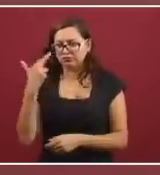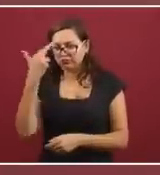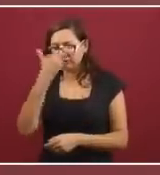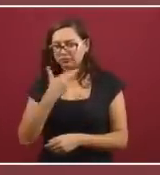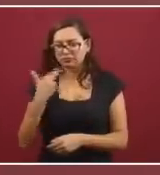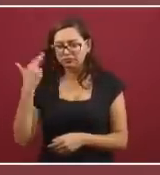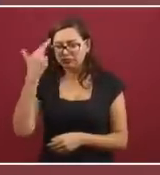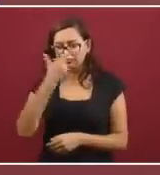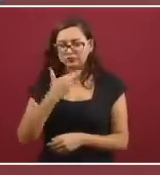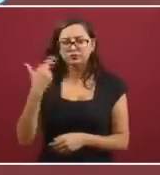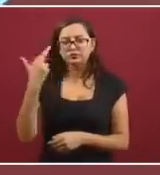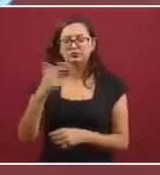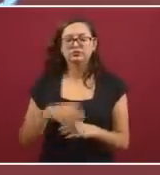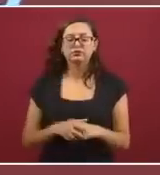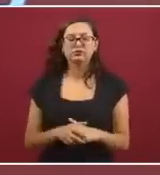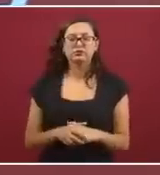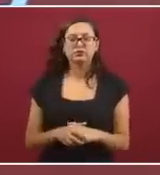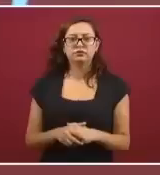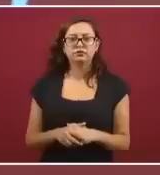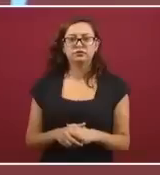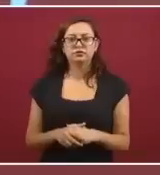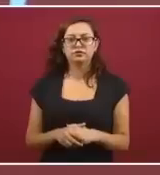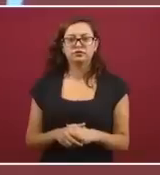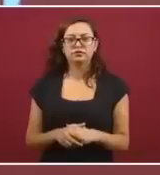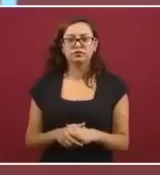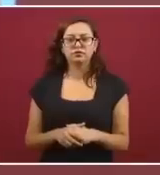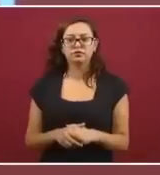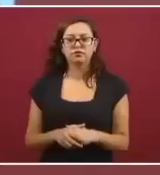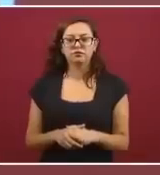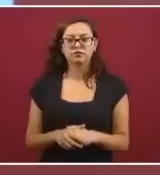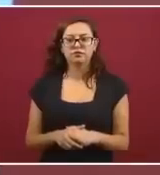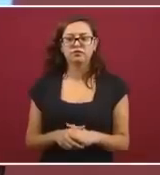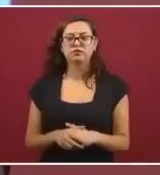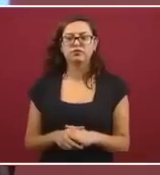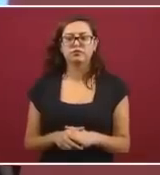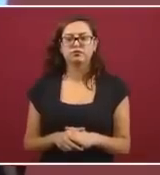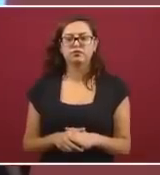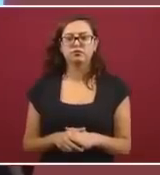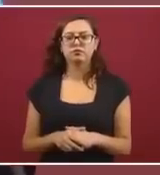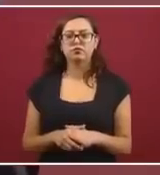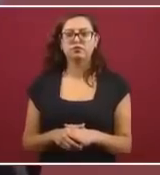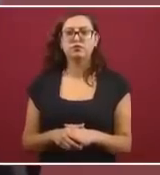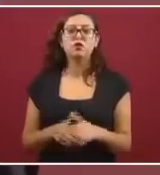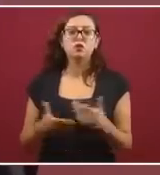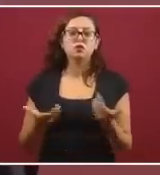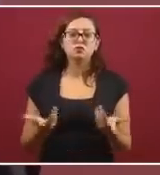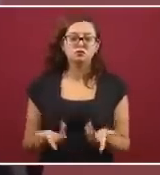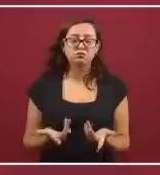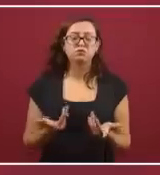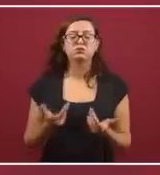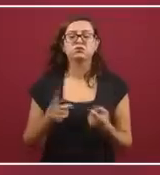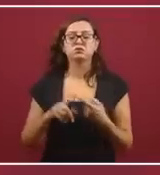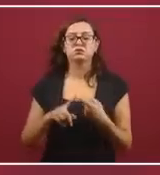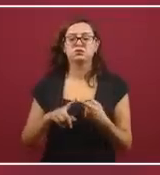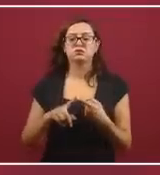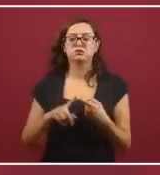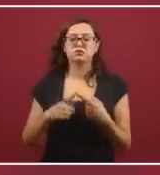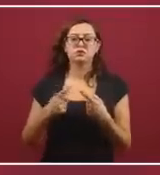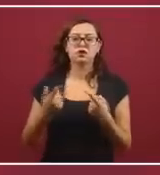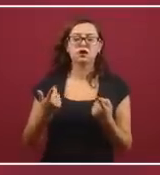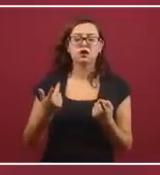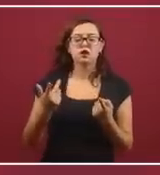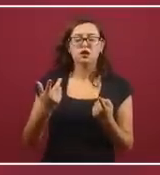queremos invitar para esto que acompañen las cámaras de comercio las cámaras